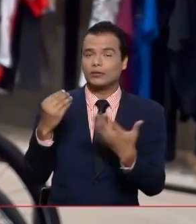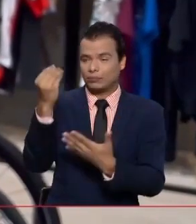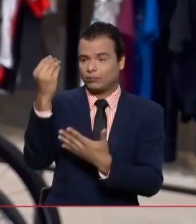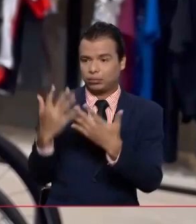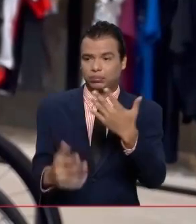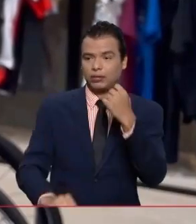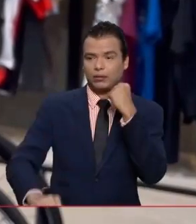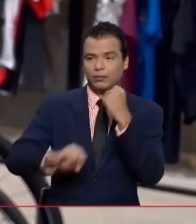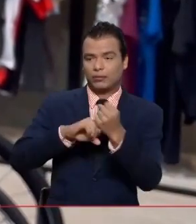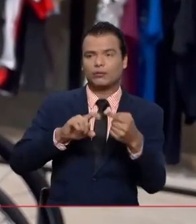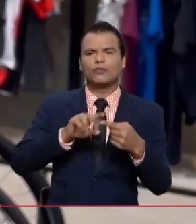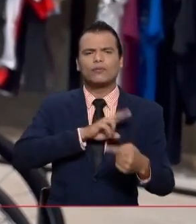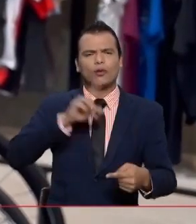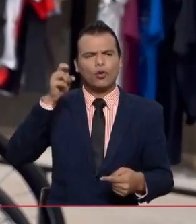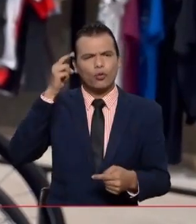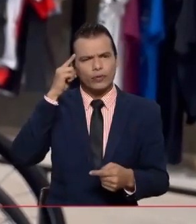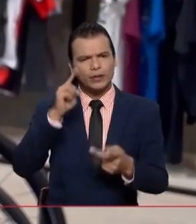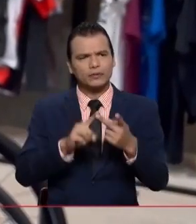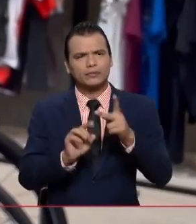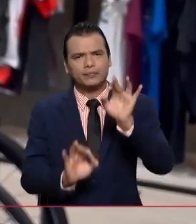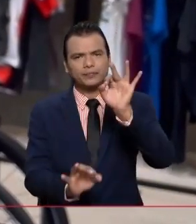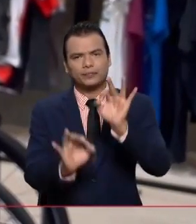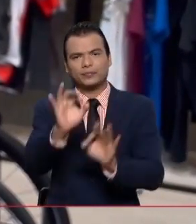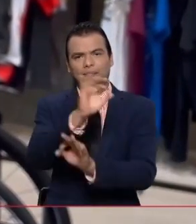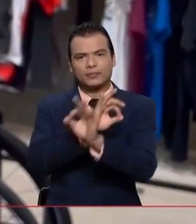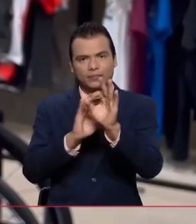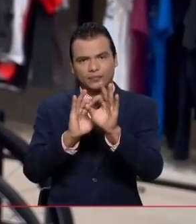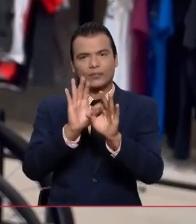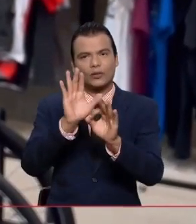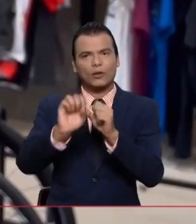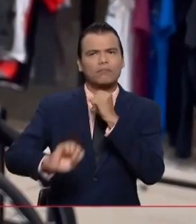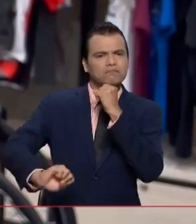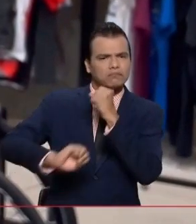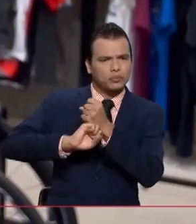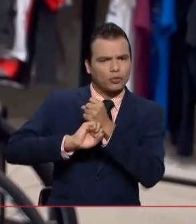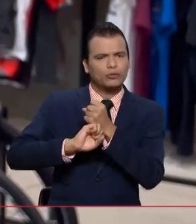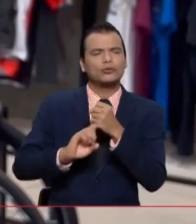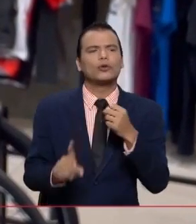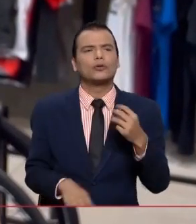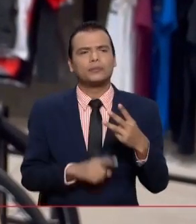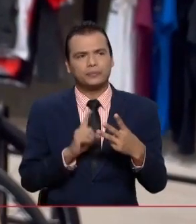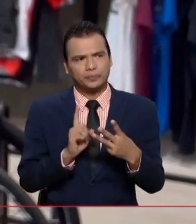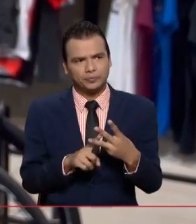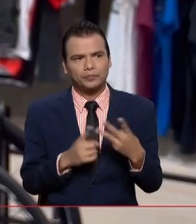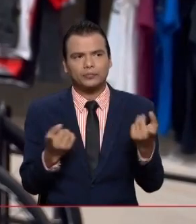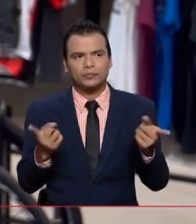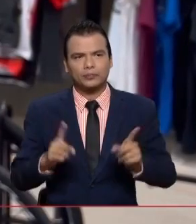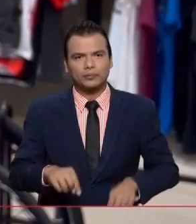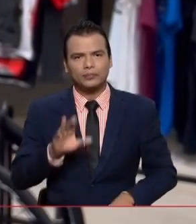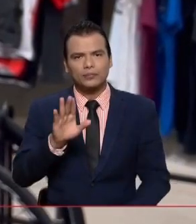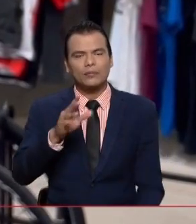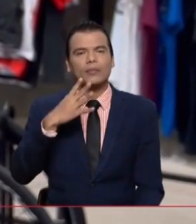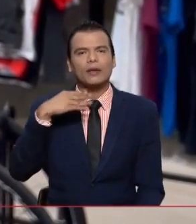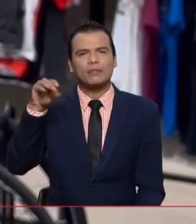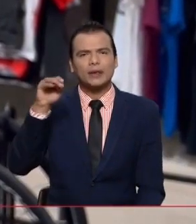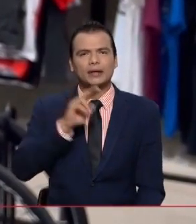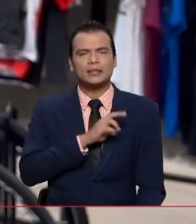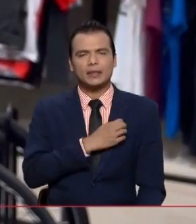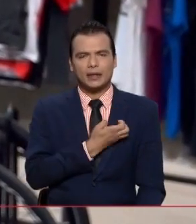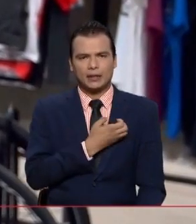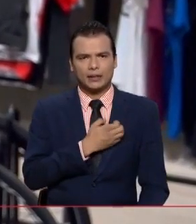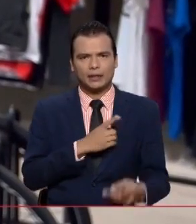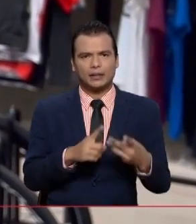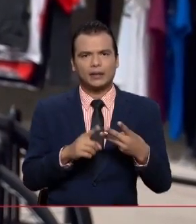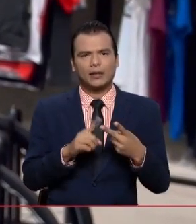Cauca, a Telepacífico, que ha sido nuestro canal aliado pues del evento. También tenemos a la Alcaldía de Viges, la Alcaldía de